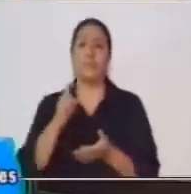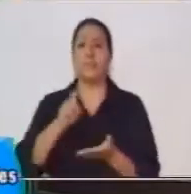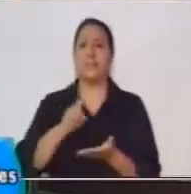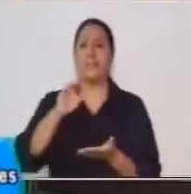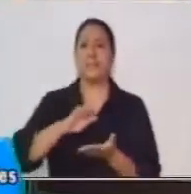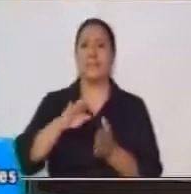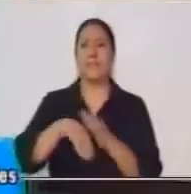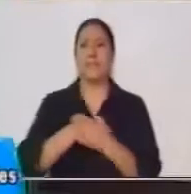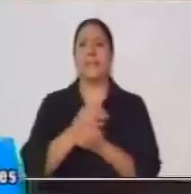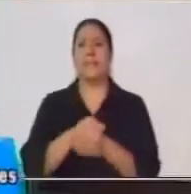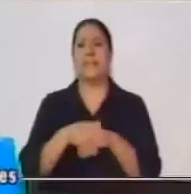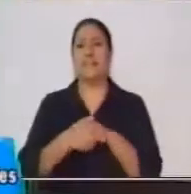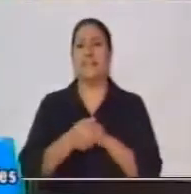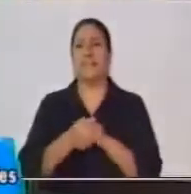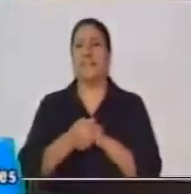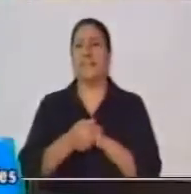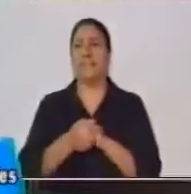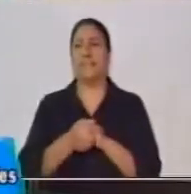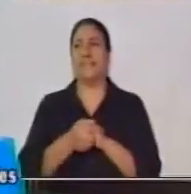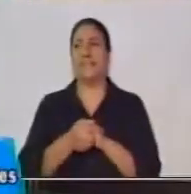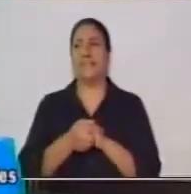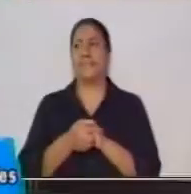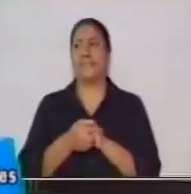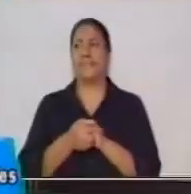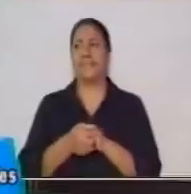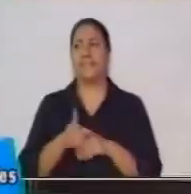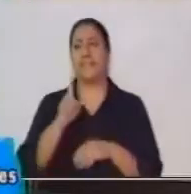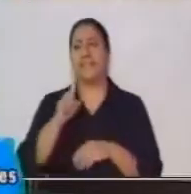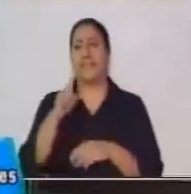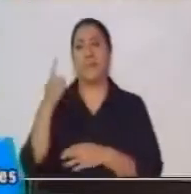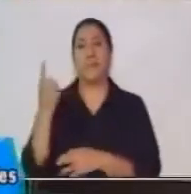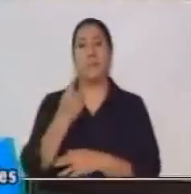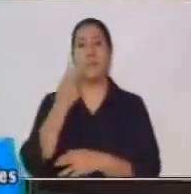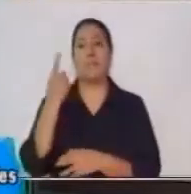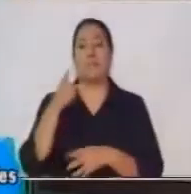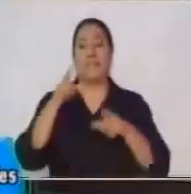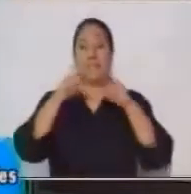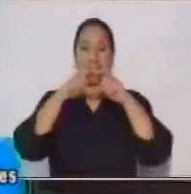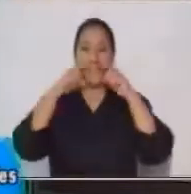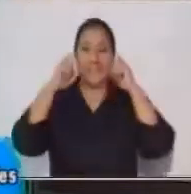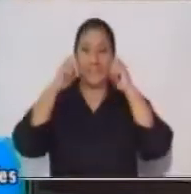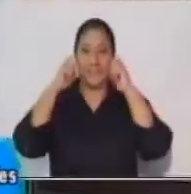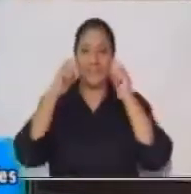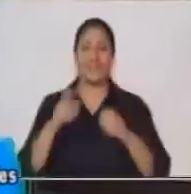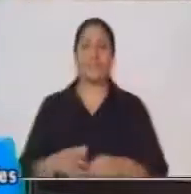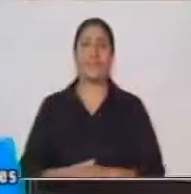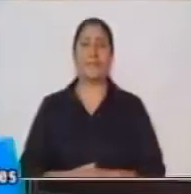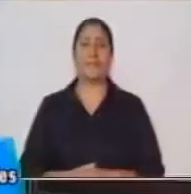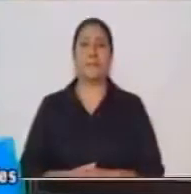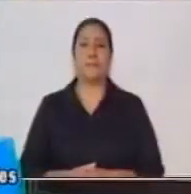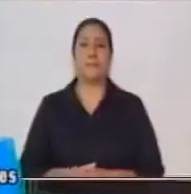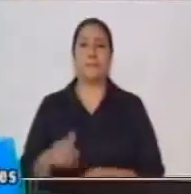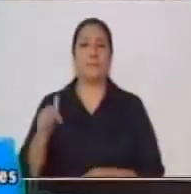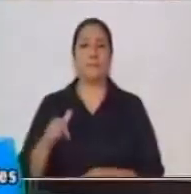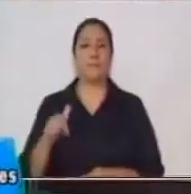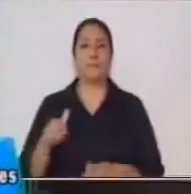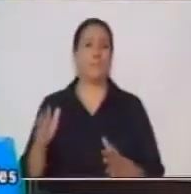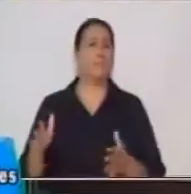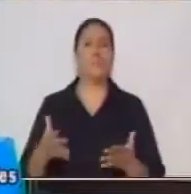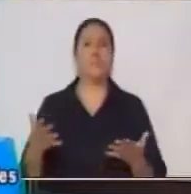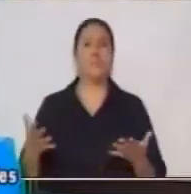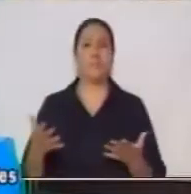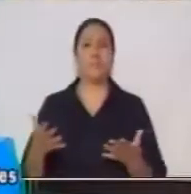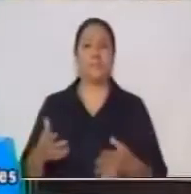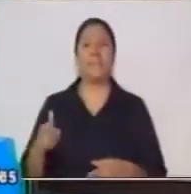tu gel y, sobre todo, tus mascarillas. En esta ocasión,